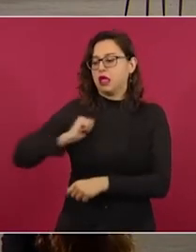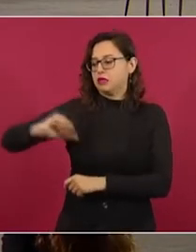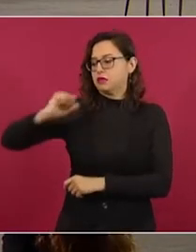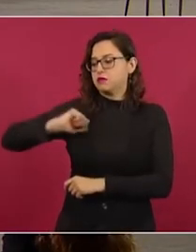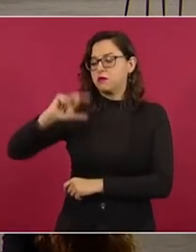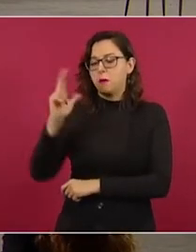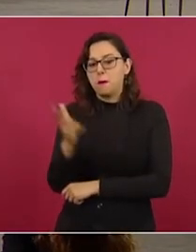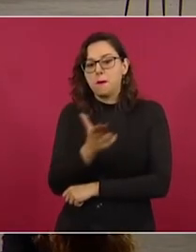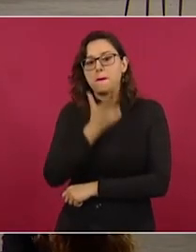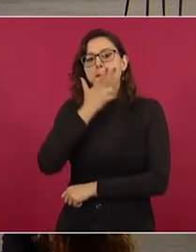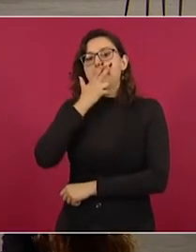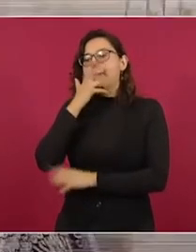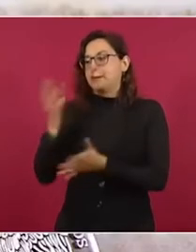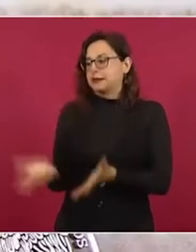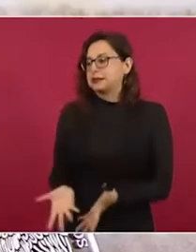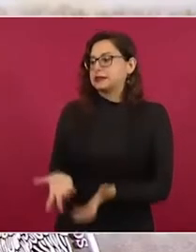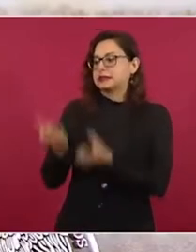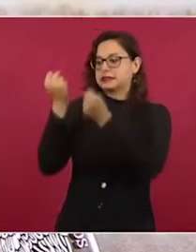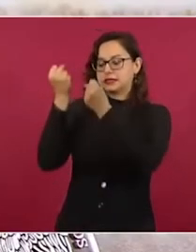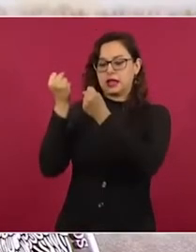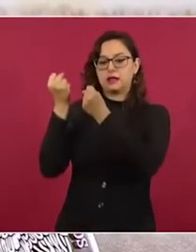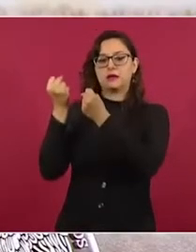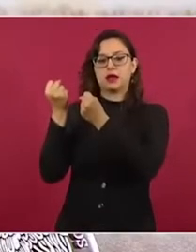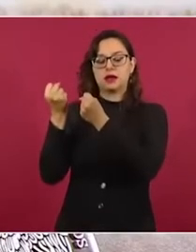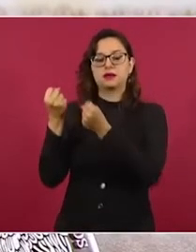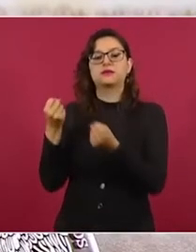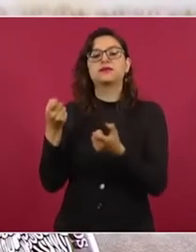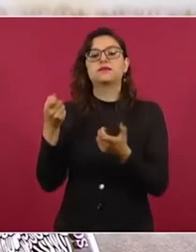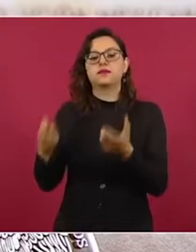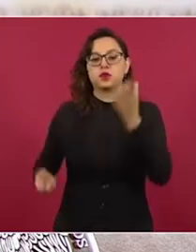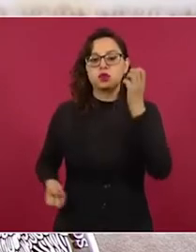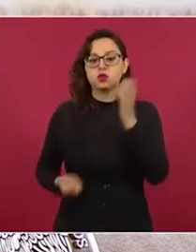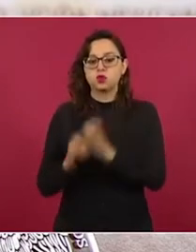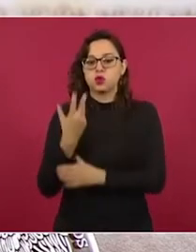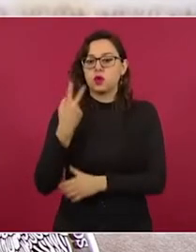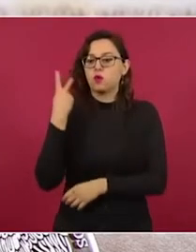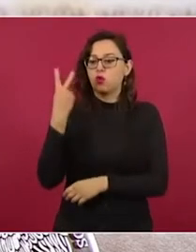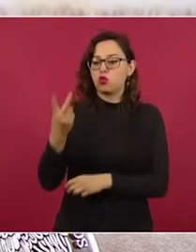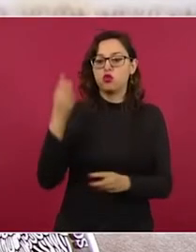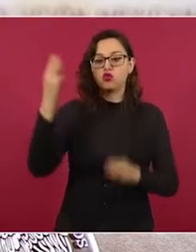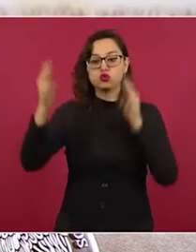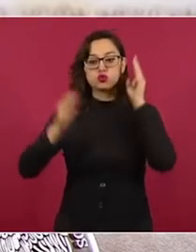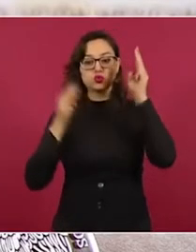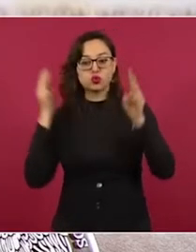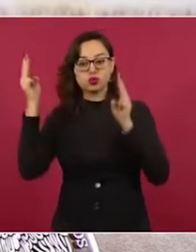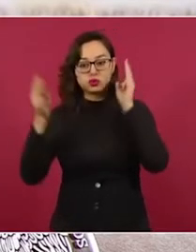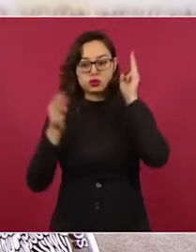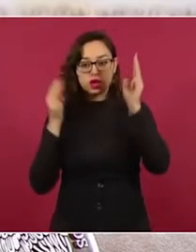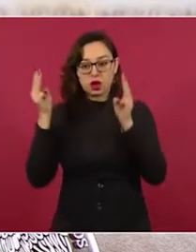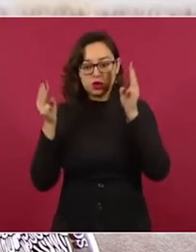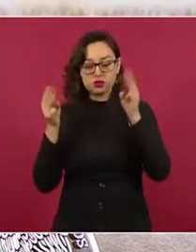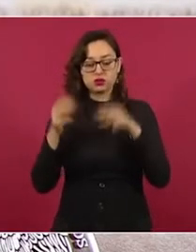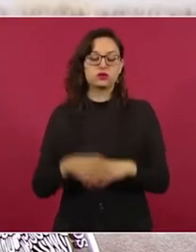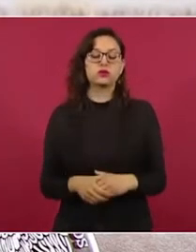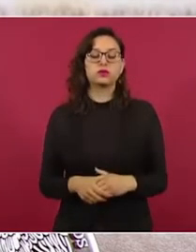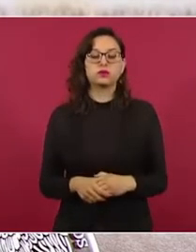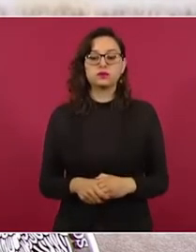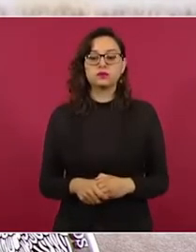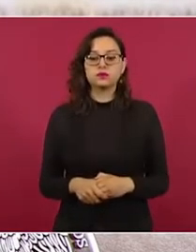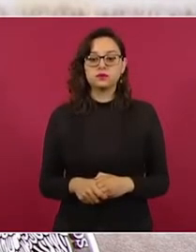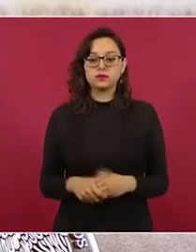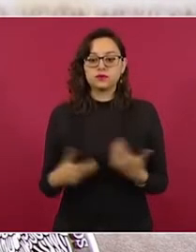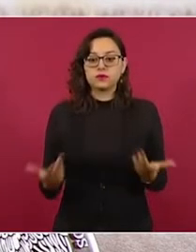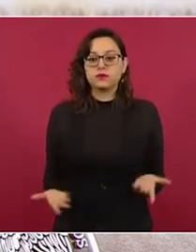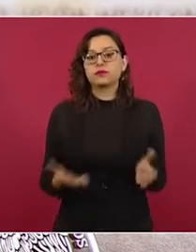patrimonio arqueológico del mundo maya, y se crearán 2 museos de sitio. En la construcción del el